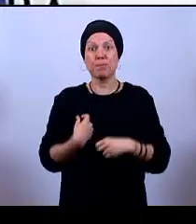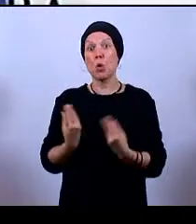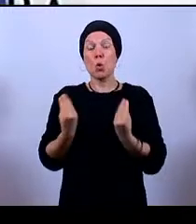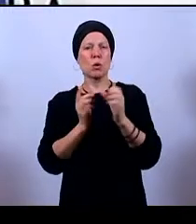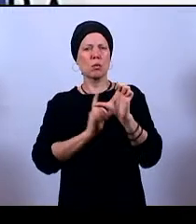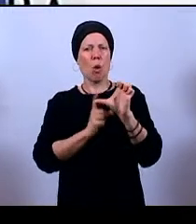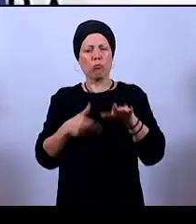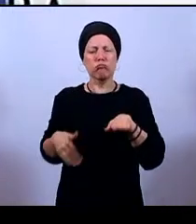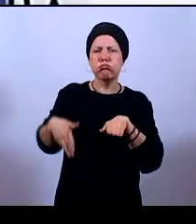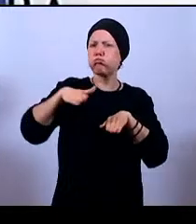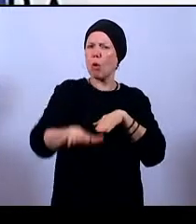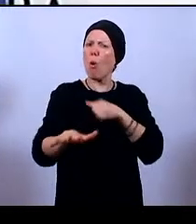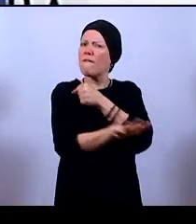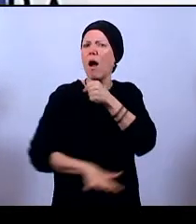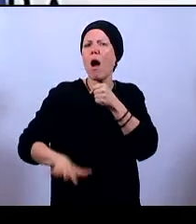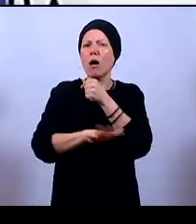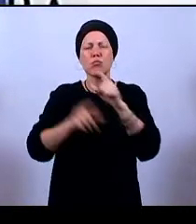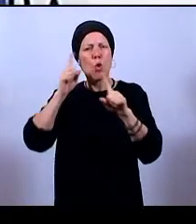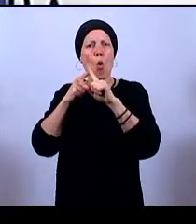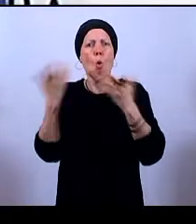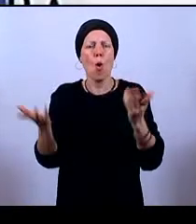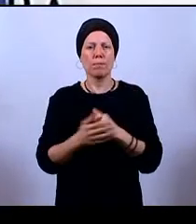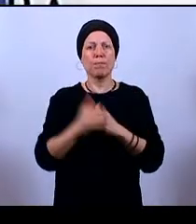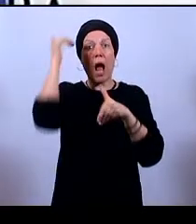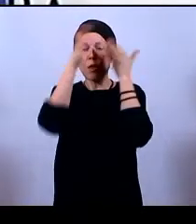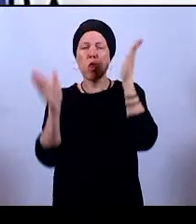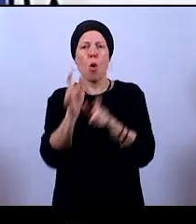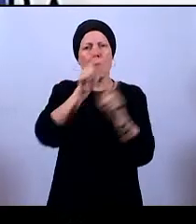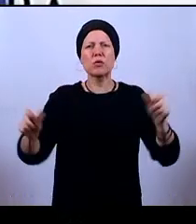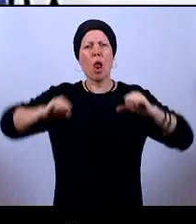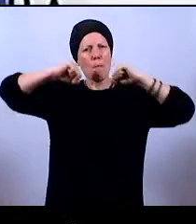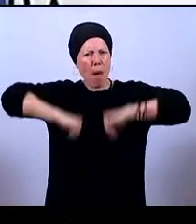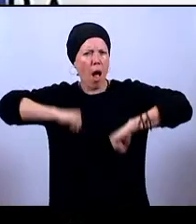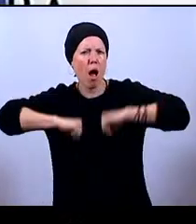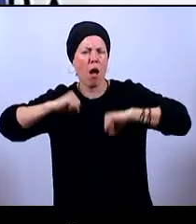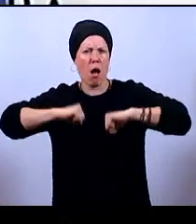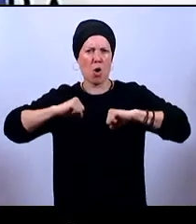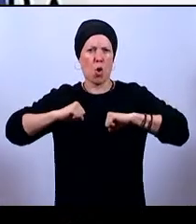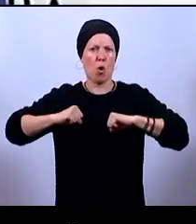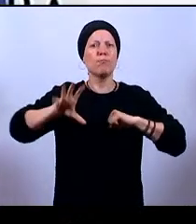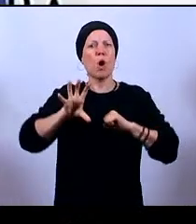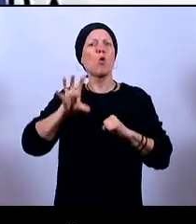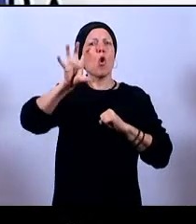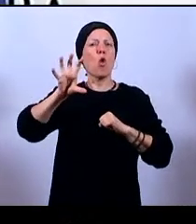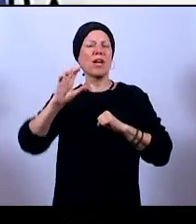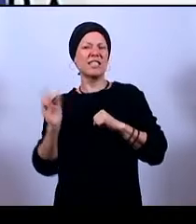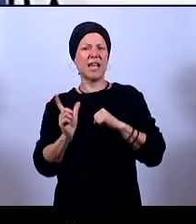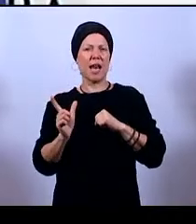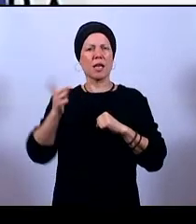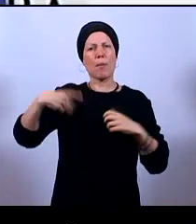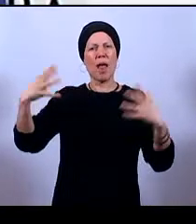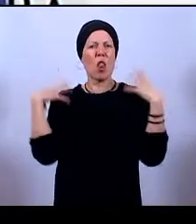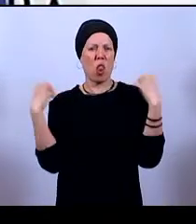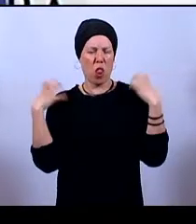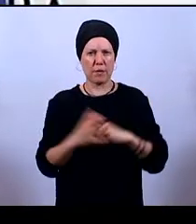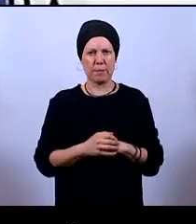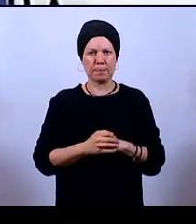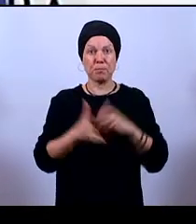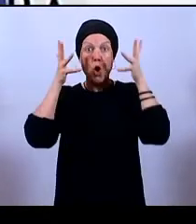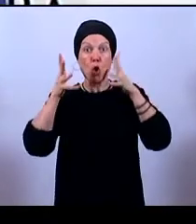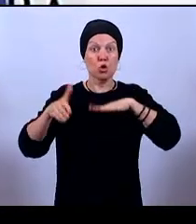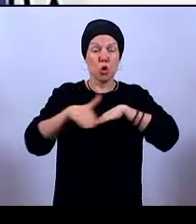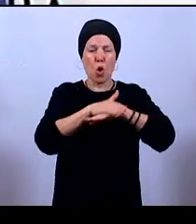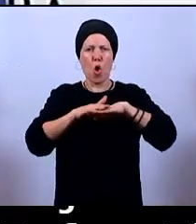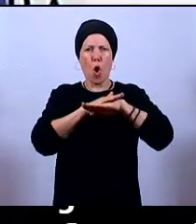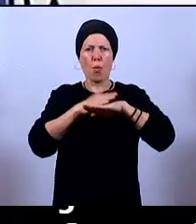ha dado un paso fundamental para mejorar la atención a las personas mayores en la comarca de Llerena-Zafra. El Consejo de